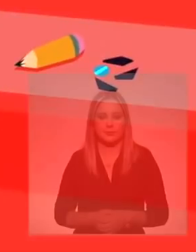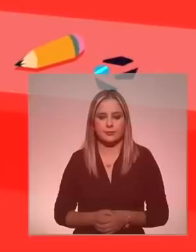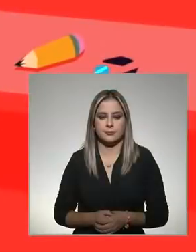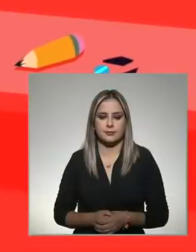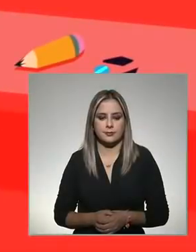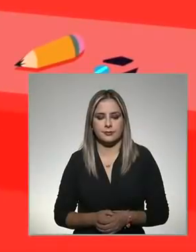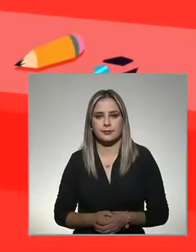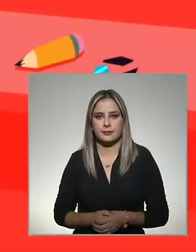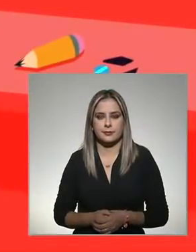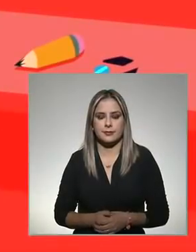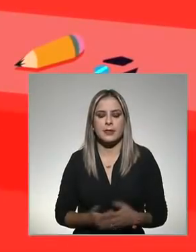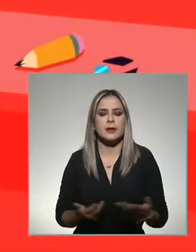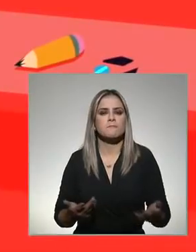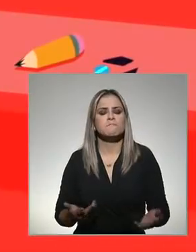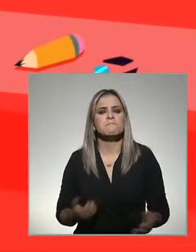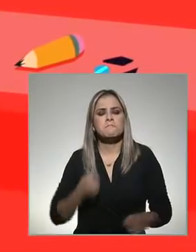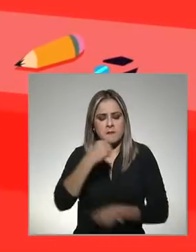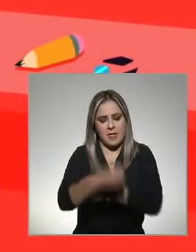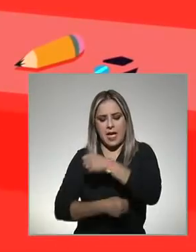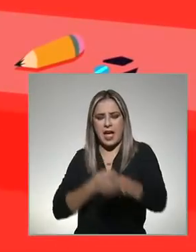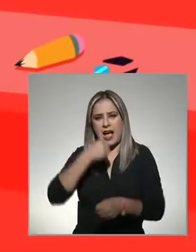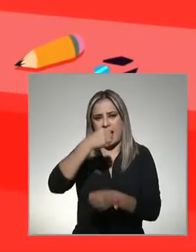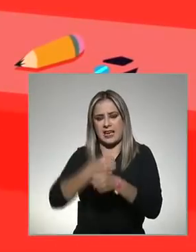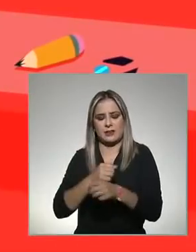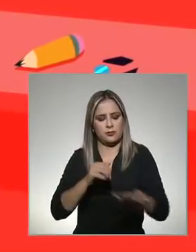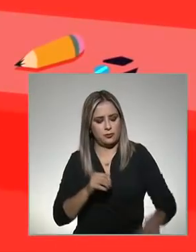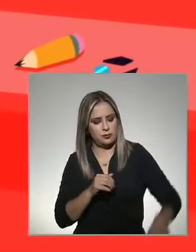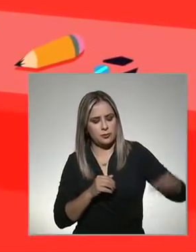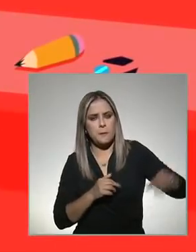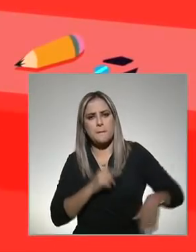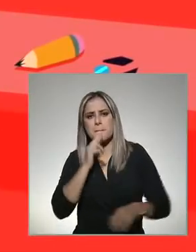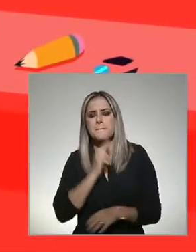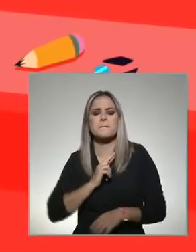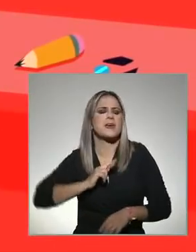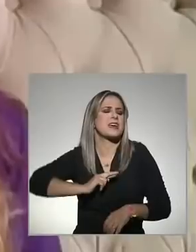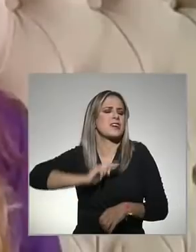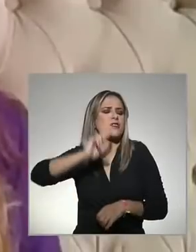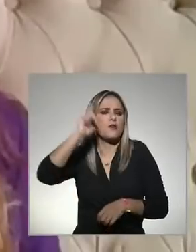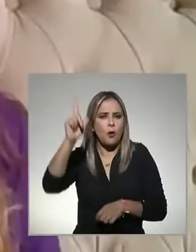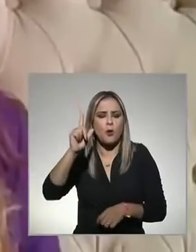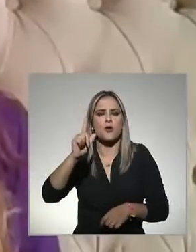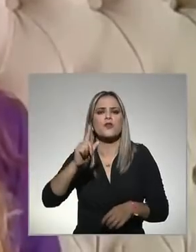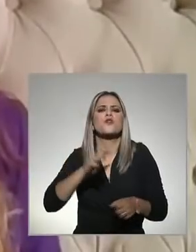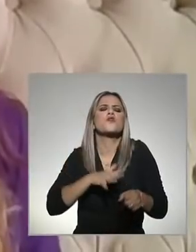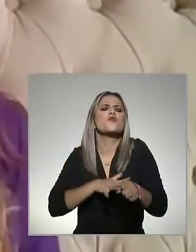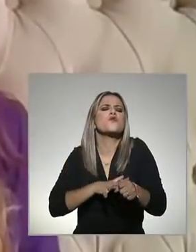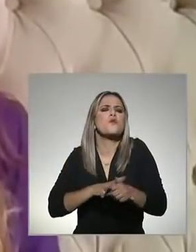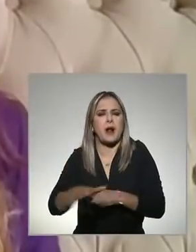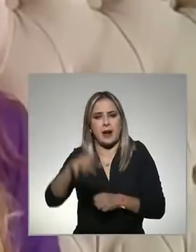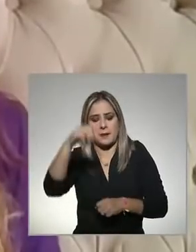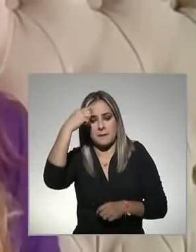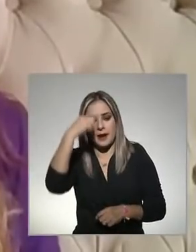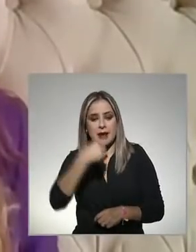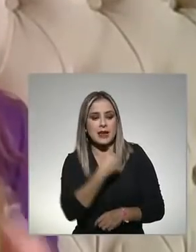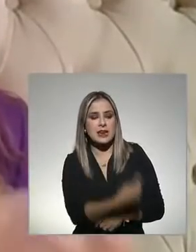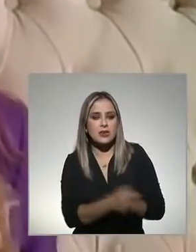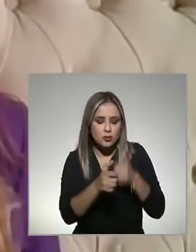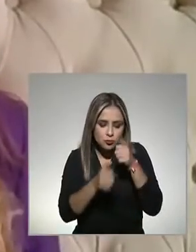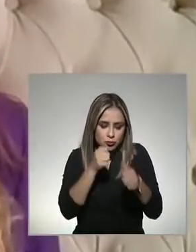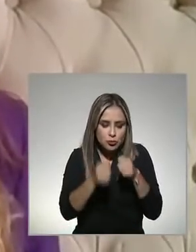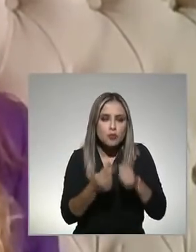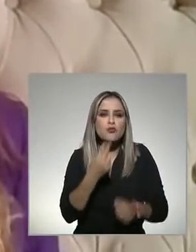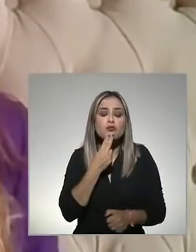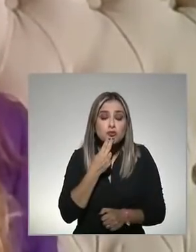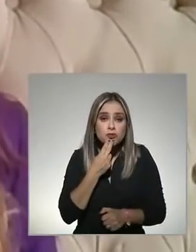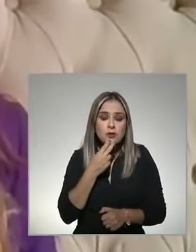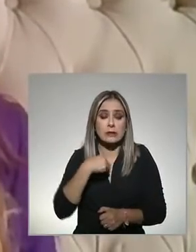La mejor edad para que un niño haga o tenga uso de dispositivos móviles, las